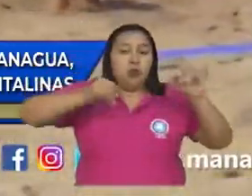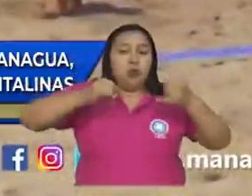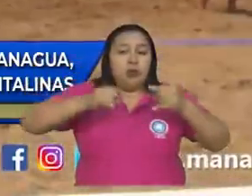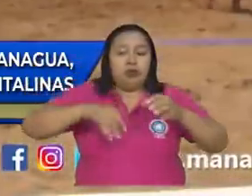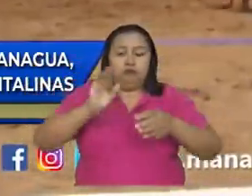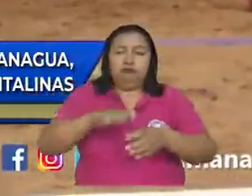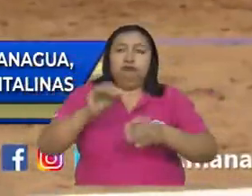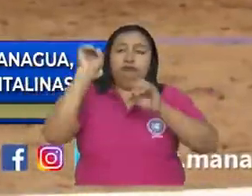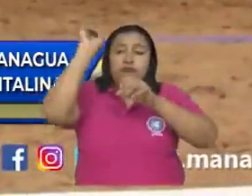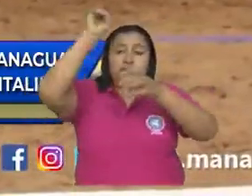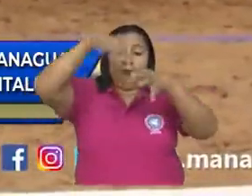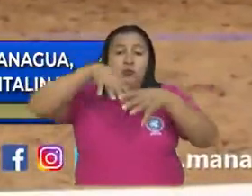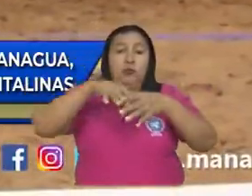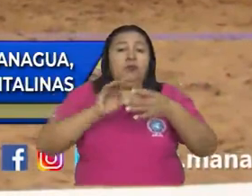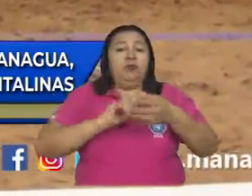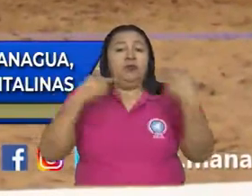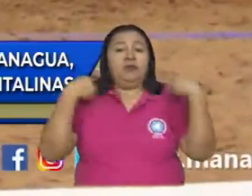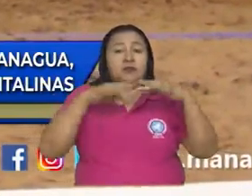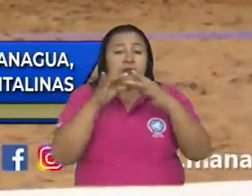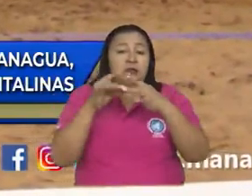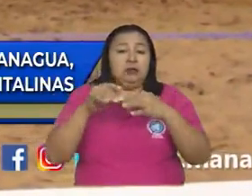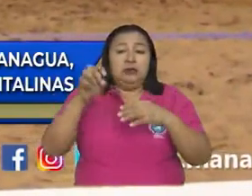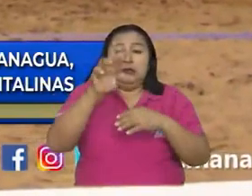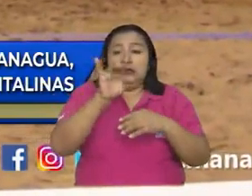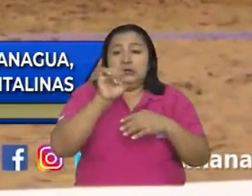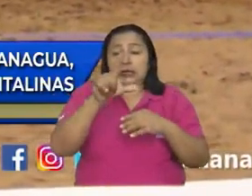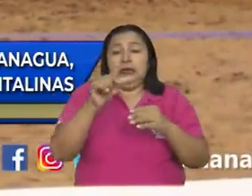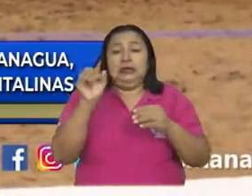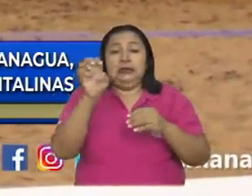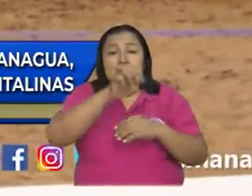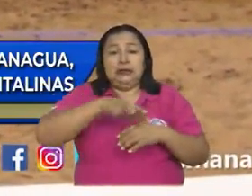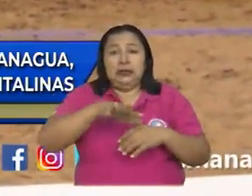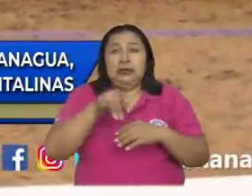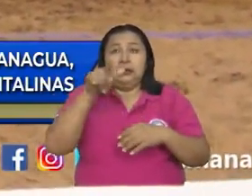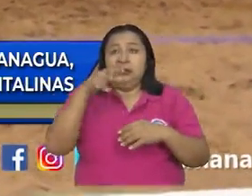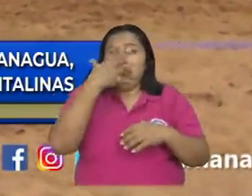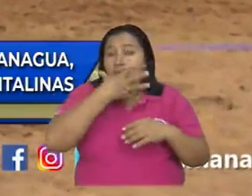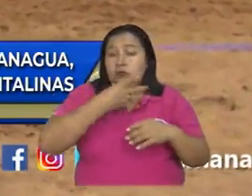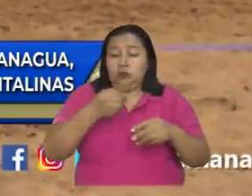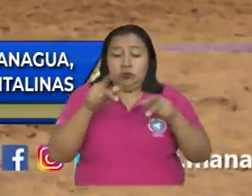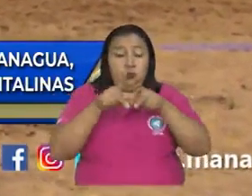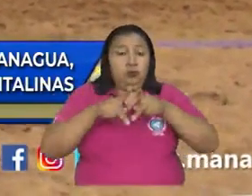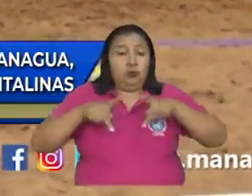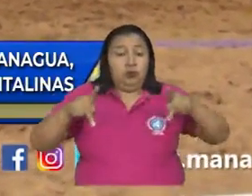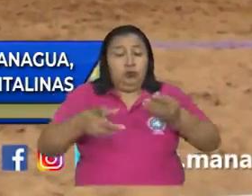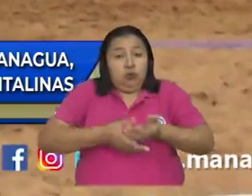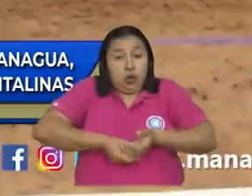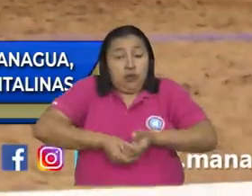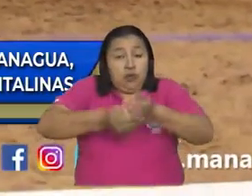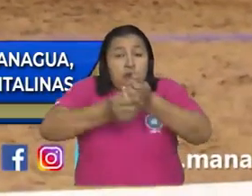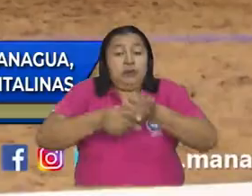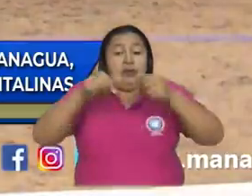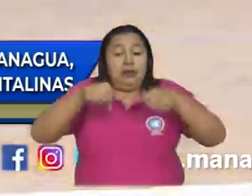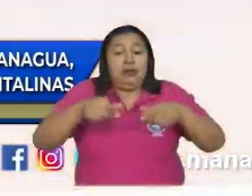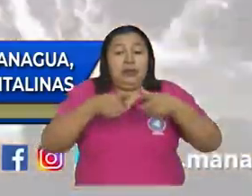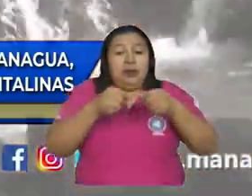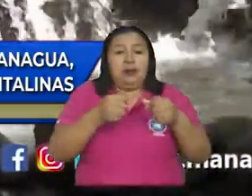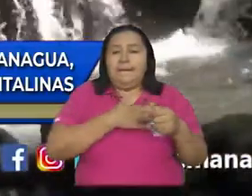baloncesto profesional contra el Real Estelí. Ese es nuestro precioso estadio de voleibol de playa en Managua, el mejor estadio de voleibol de